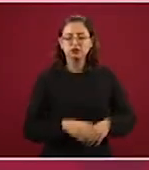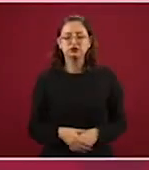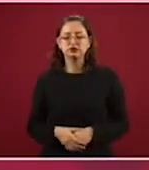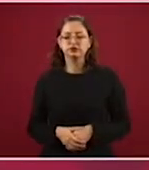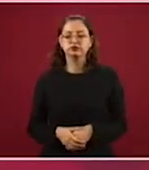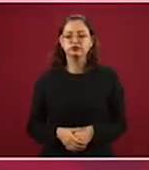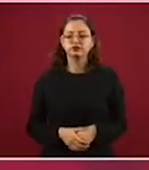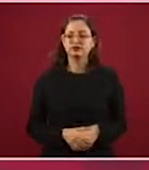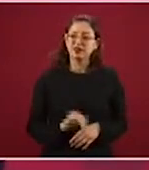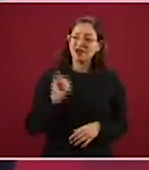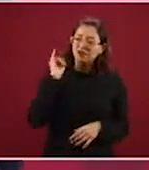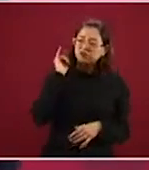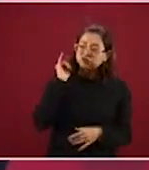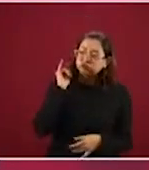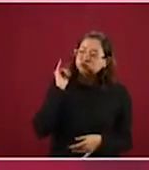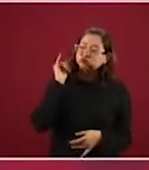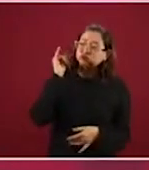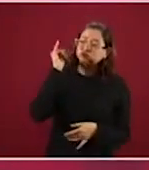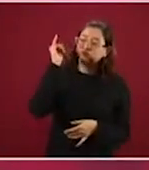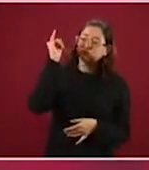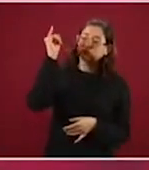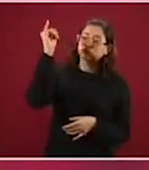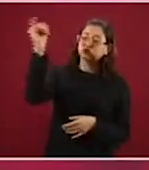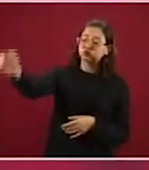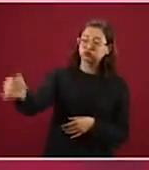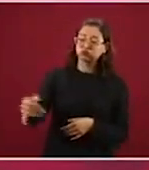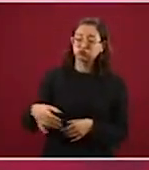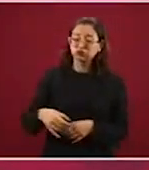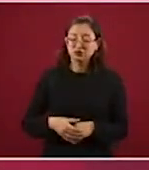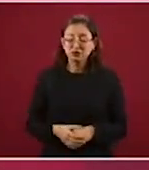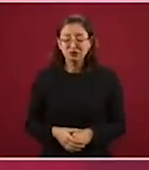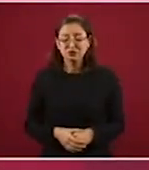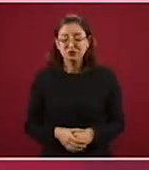no iban a llevar las líneas